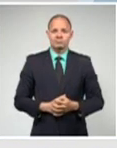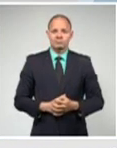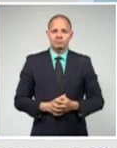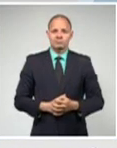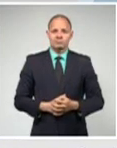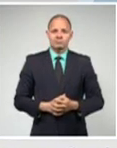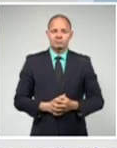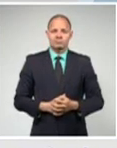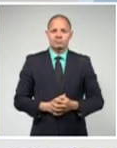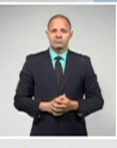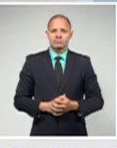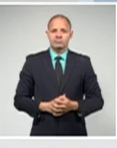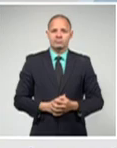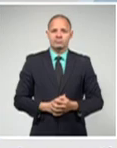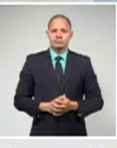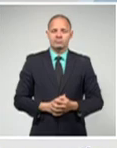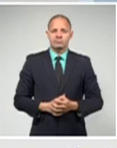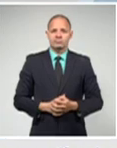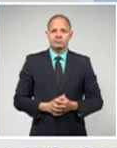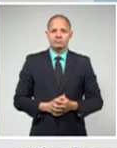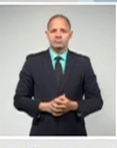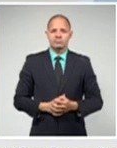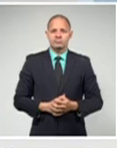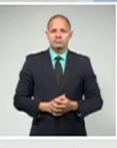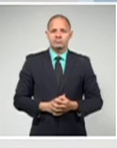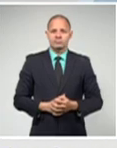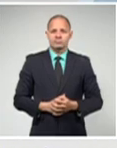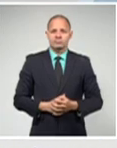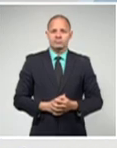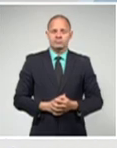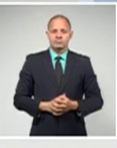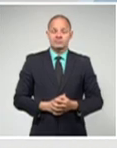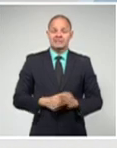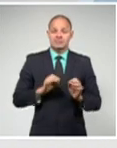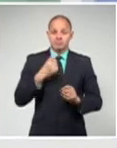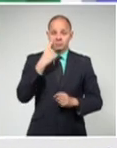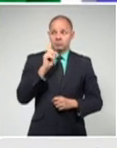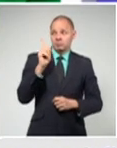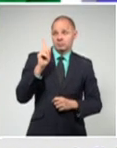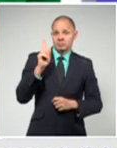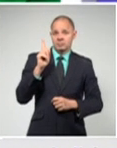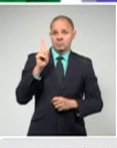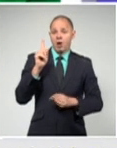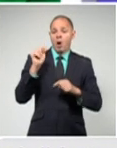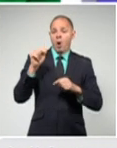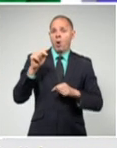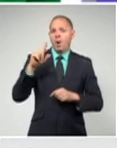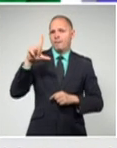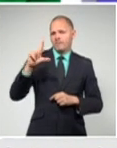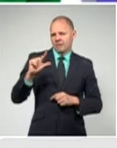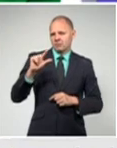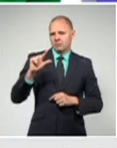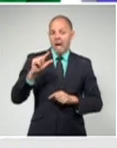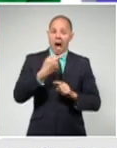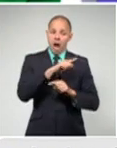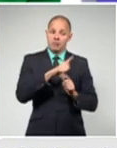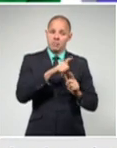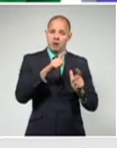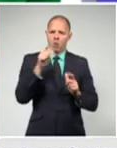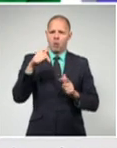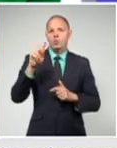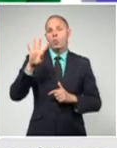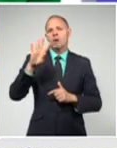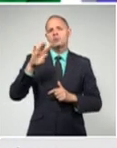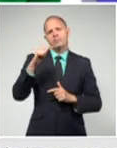3.448. Si bien pudiéramos decir que son 4 menos que el día de ayer, pero eso es